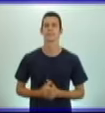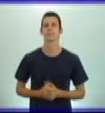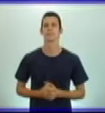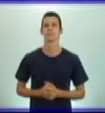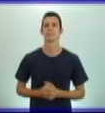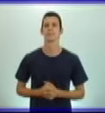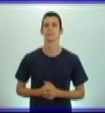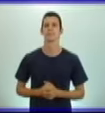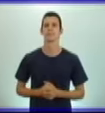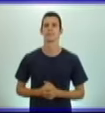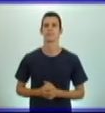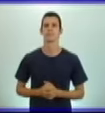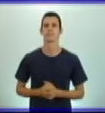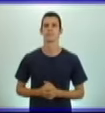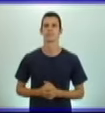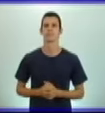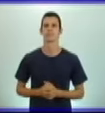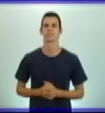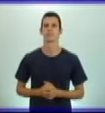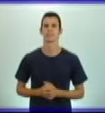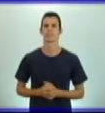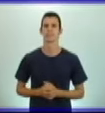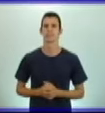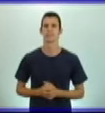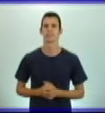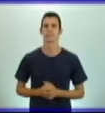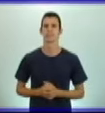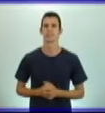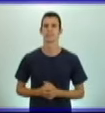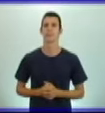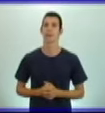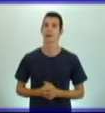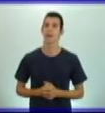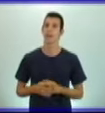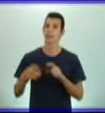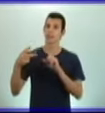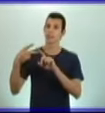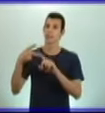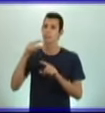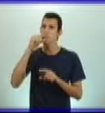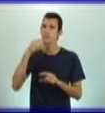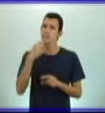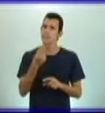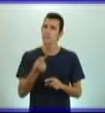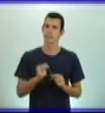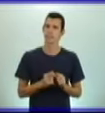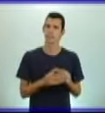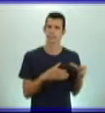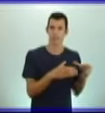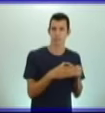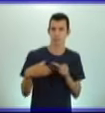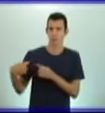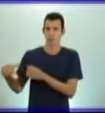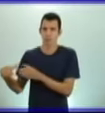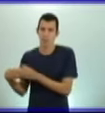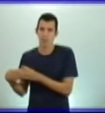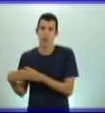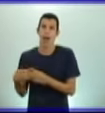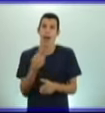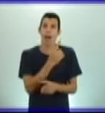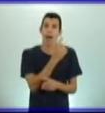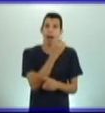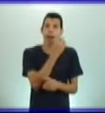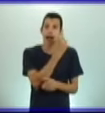está definida de R en R, pero a cada X le corresponde 1 sobre X menos 2